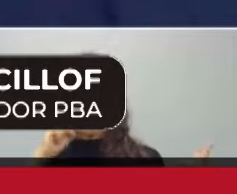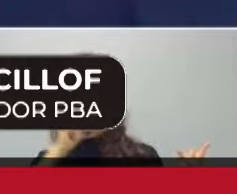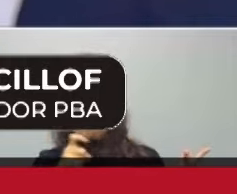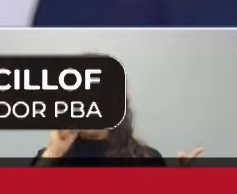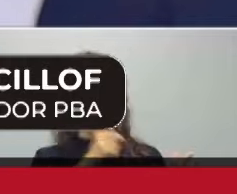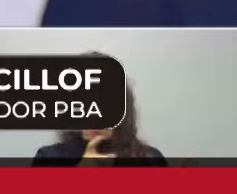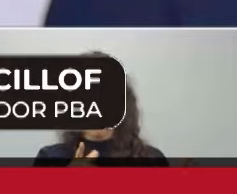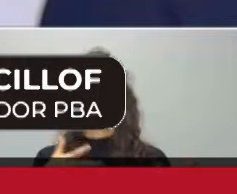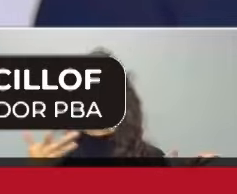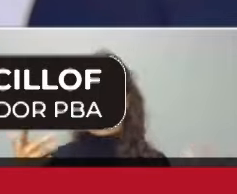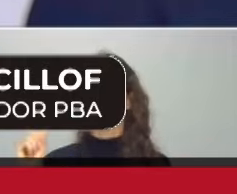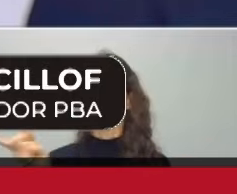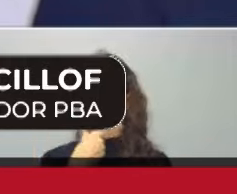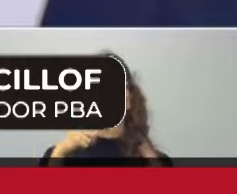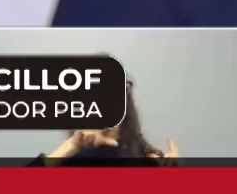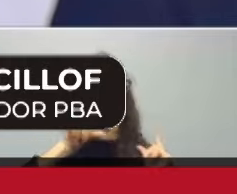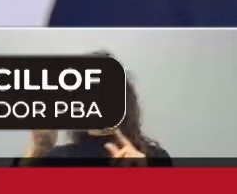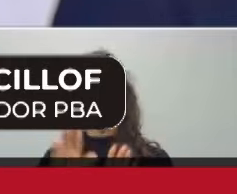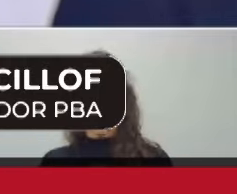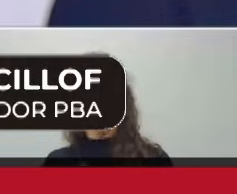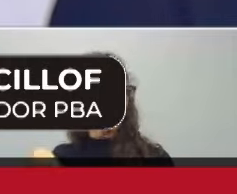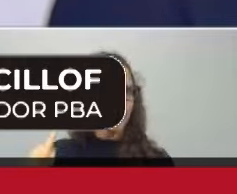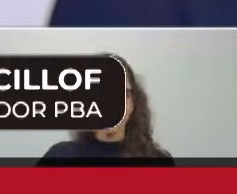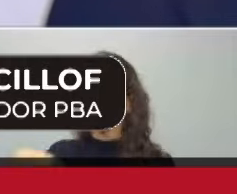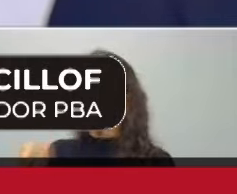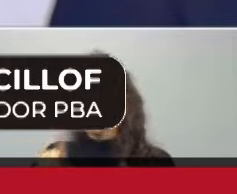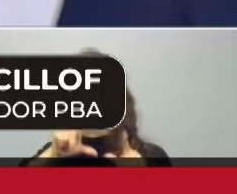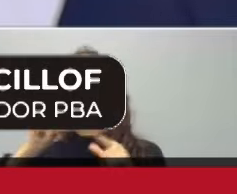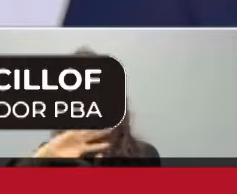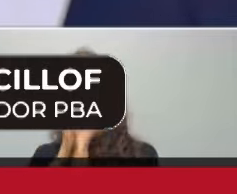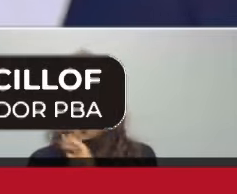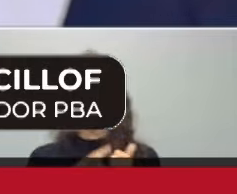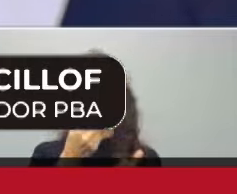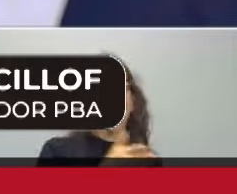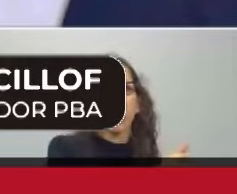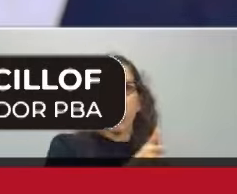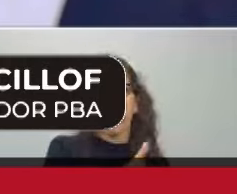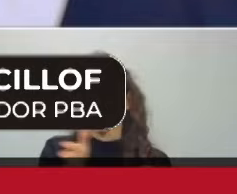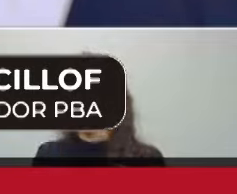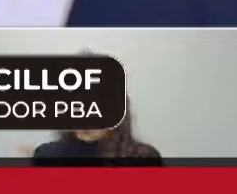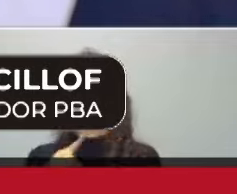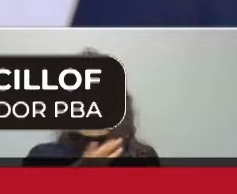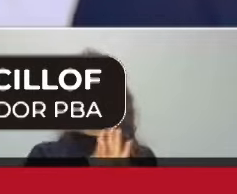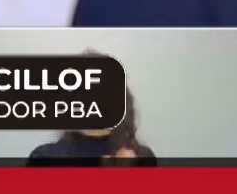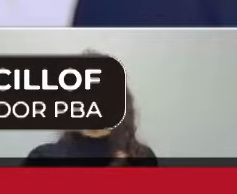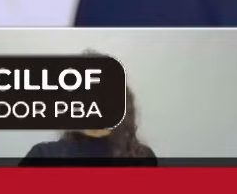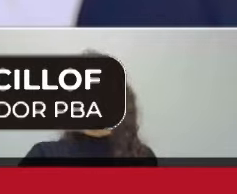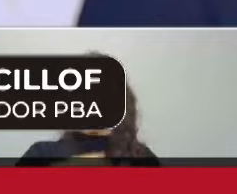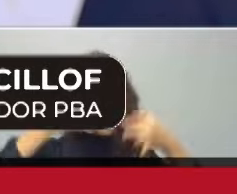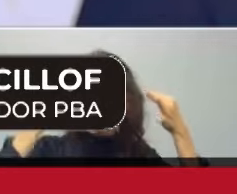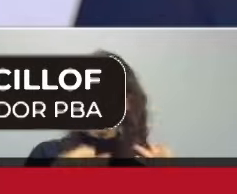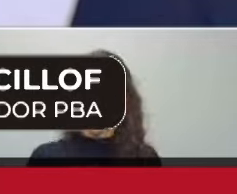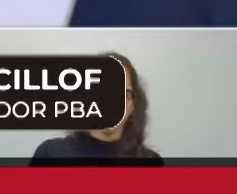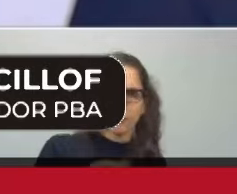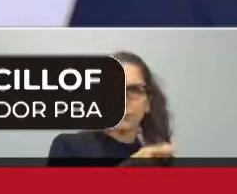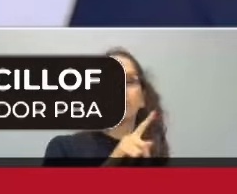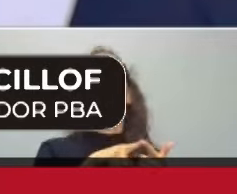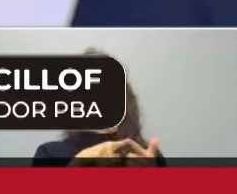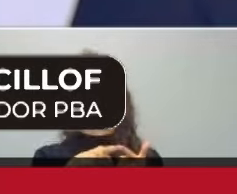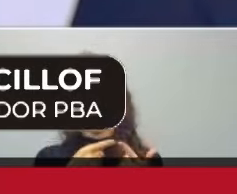eso el reiterado reclamo por diferentes vías. Lo hemos hecho por vía administrativa, lo hemos hecho por nota, hemos